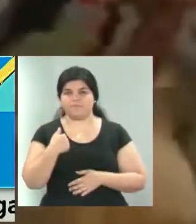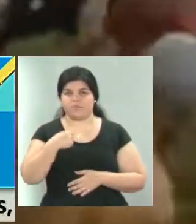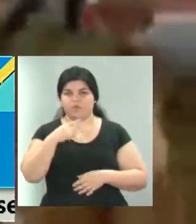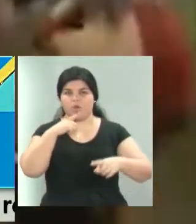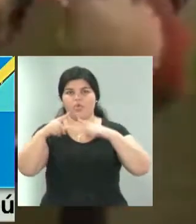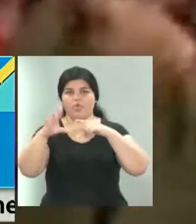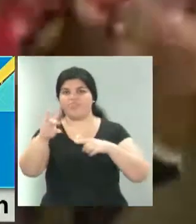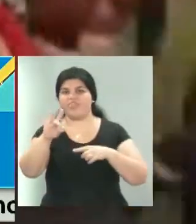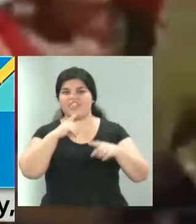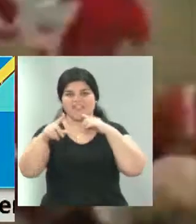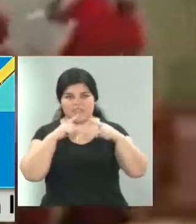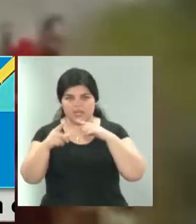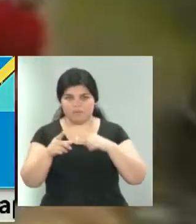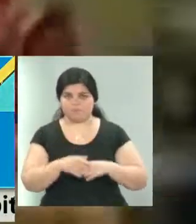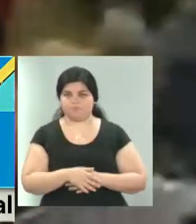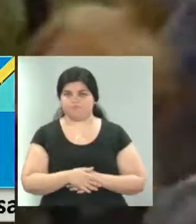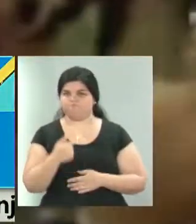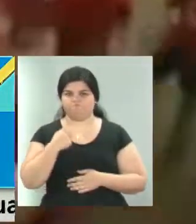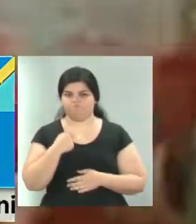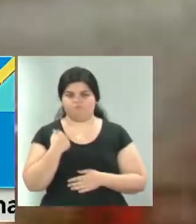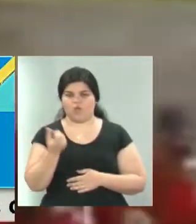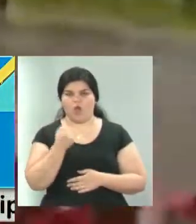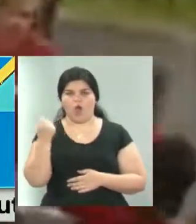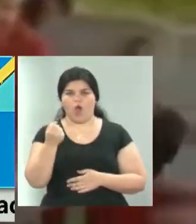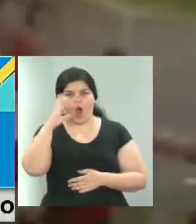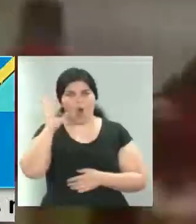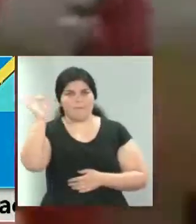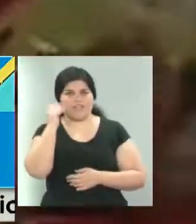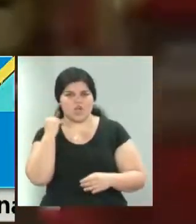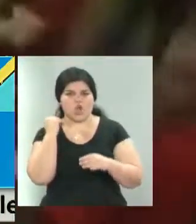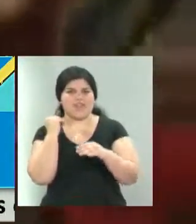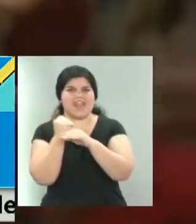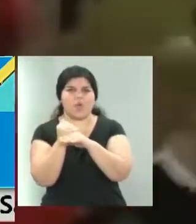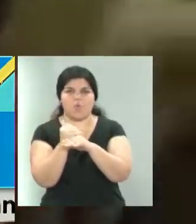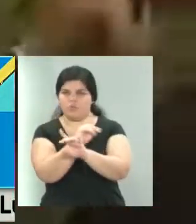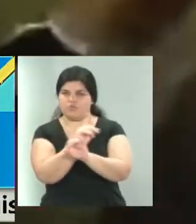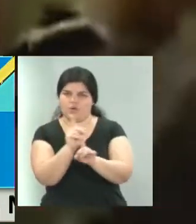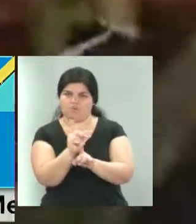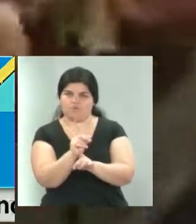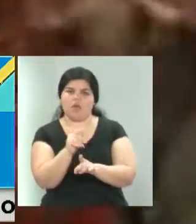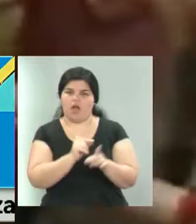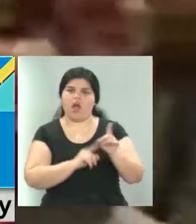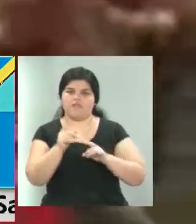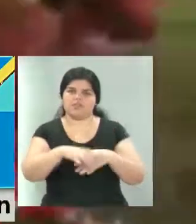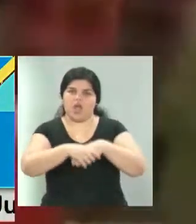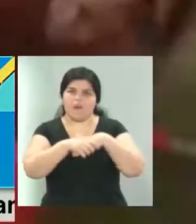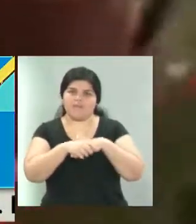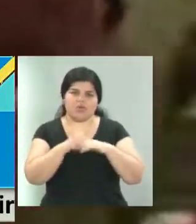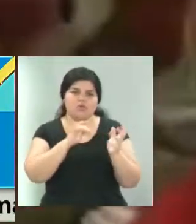lo comparto, y por eso por ahí he tenido discusiones yo con amigos sobre este tipo de cosas. No es más que un